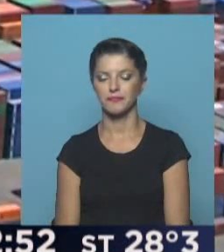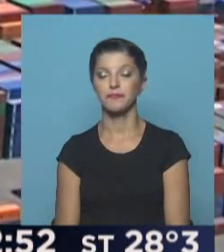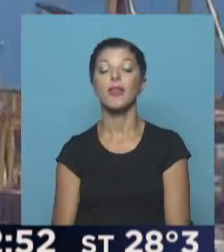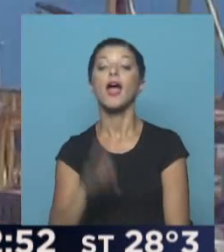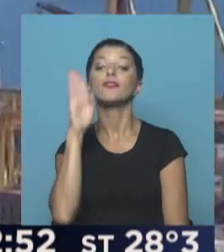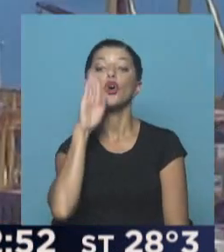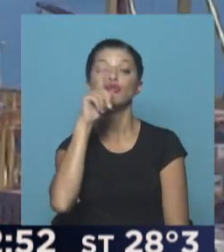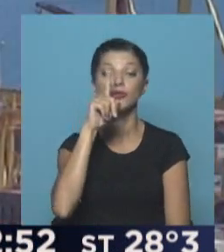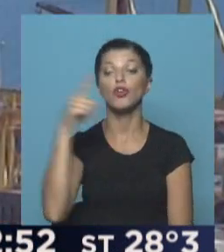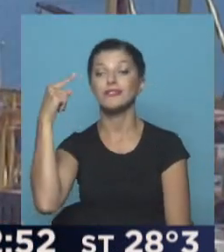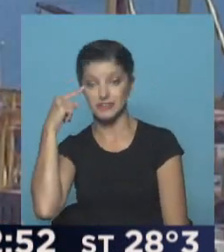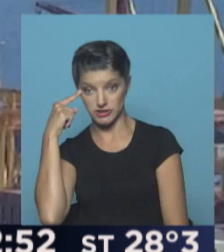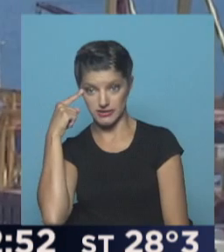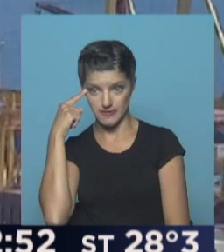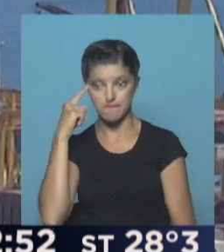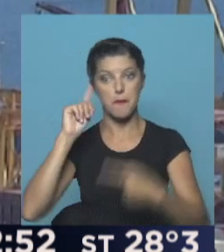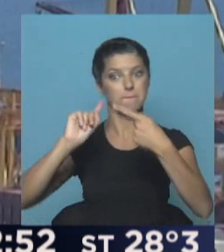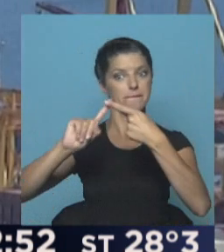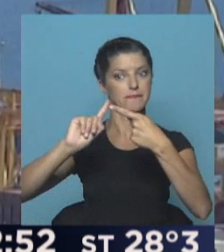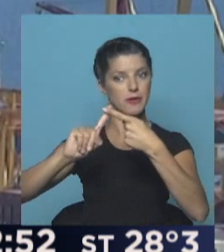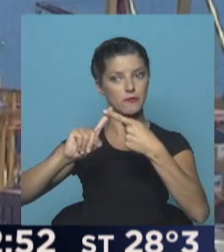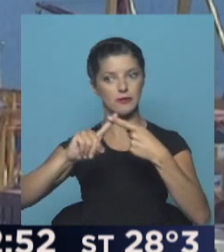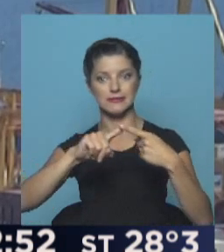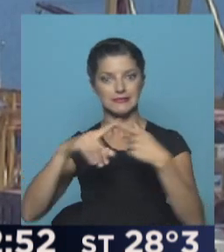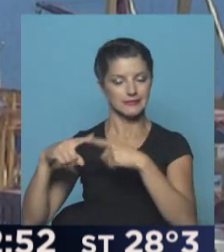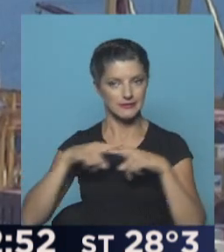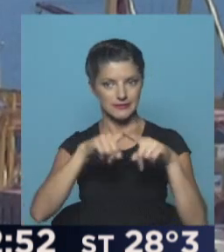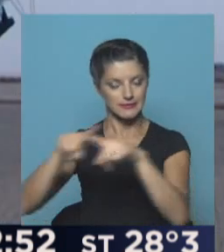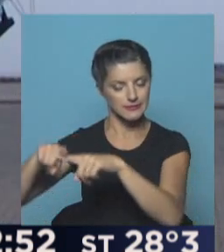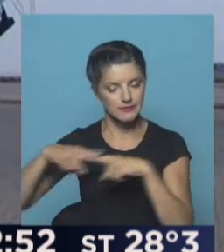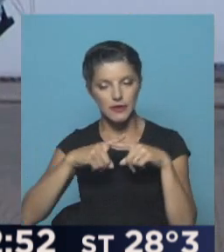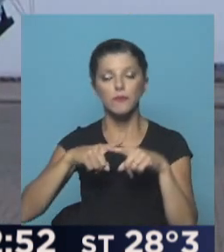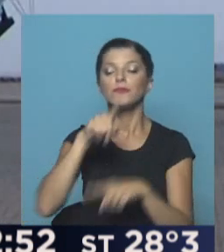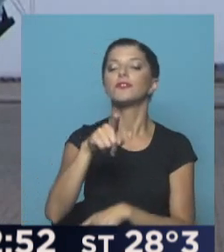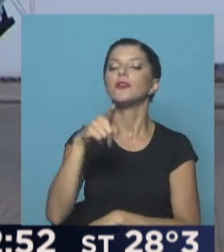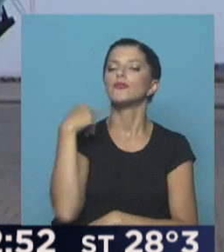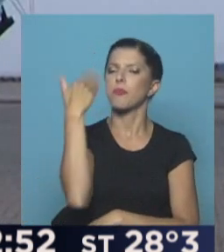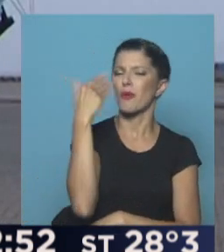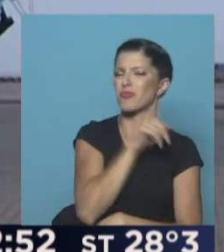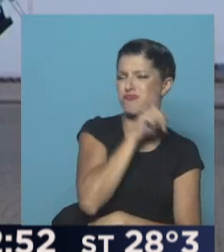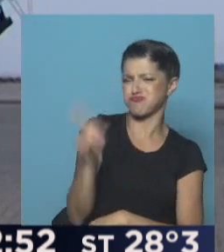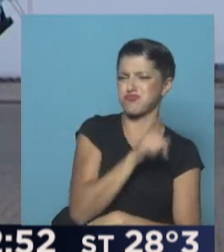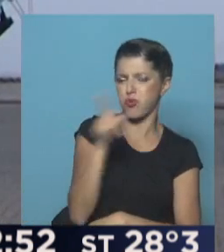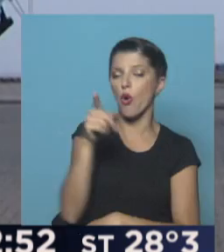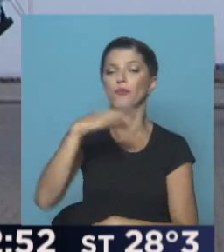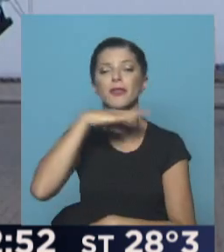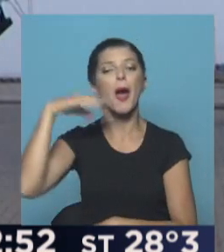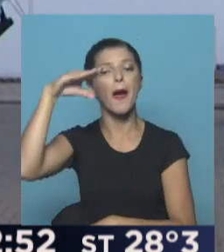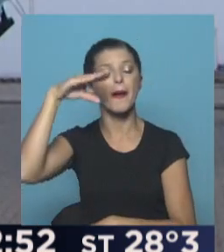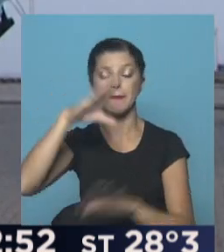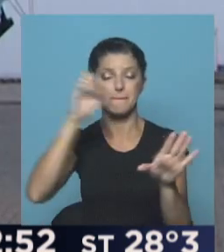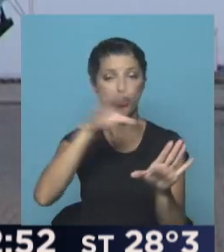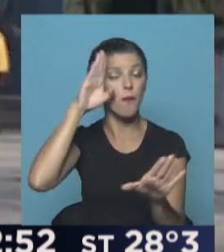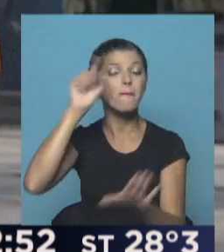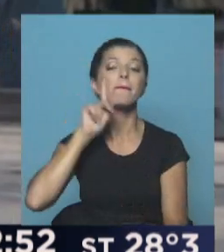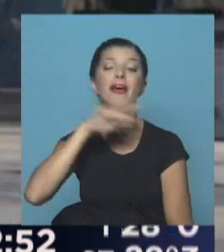Estados Unidos y China. Una relación controvertida. A pesar de su discurso beligerante contra Beijing, la decisión de Donald Trump